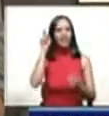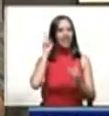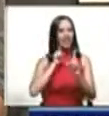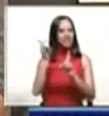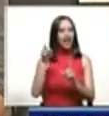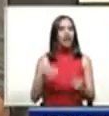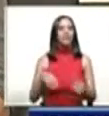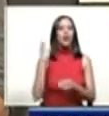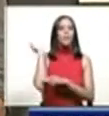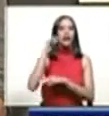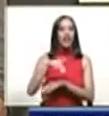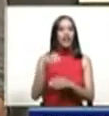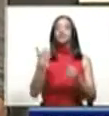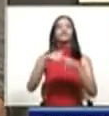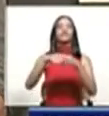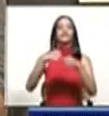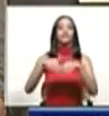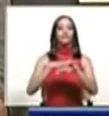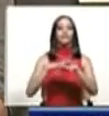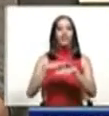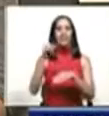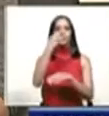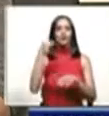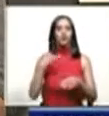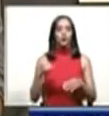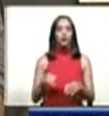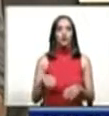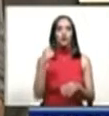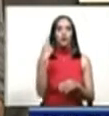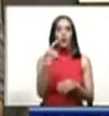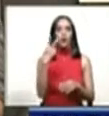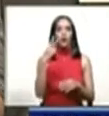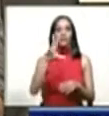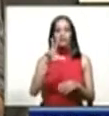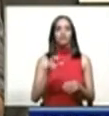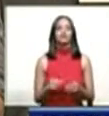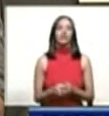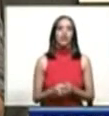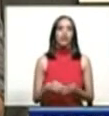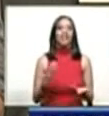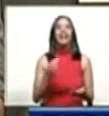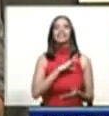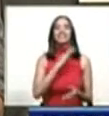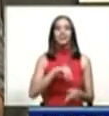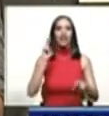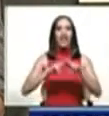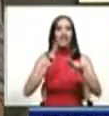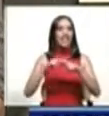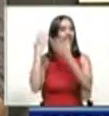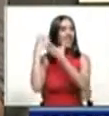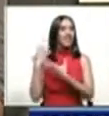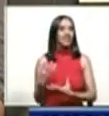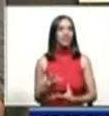Maracaibo, desde la circunvalación número uno, número dos, número tres, el señor Fidel Madroñero, la señora Negra en